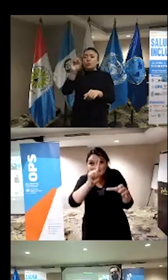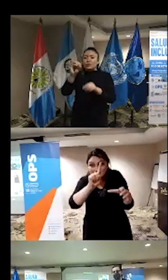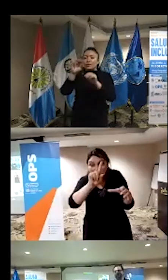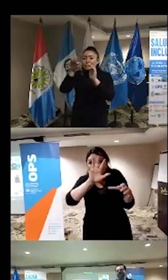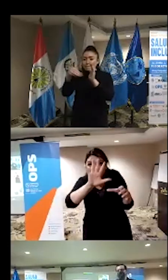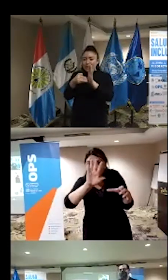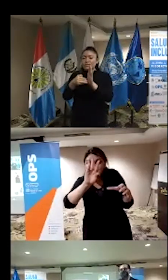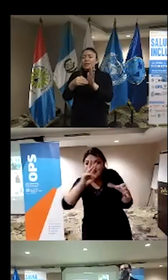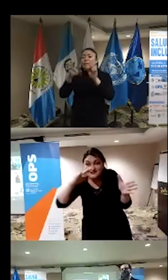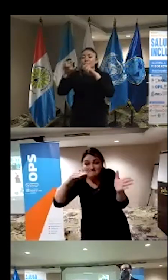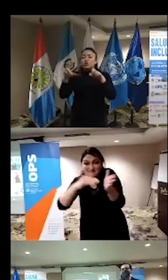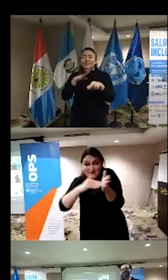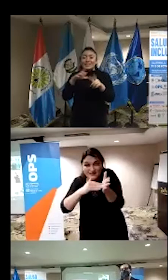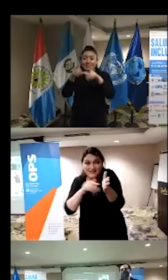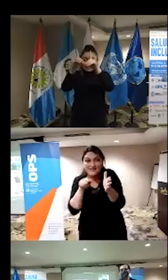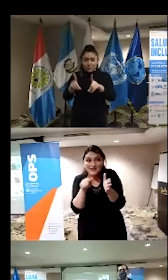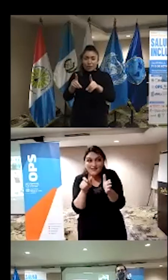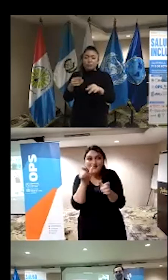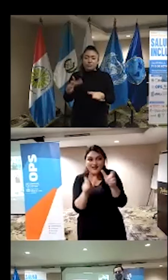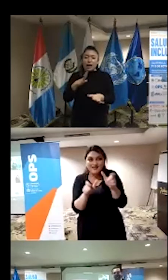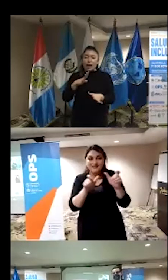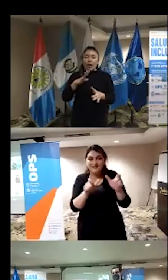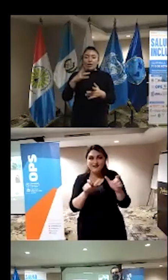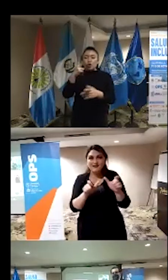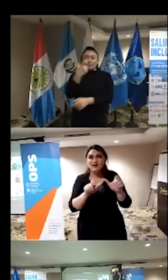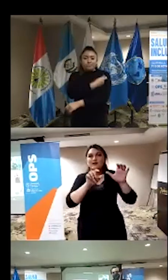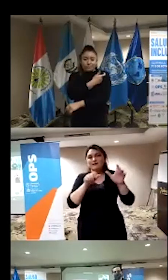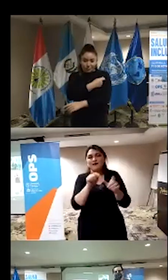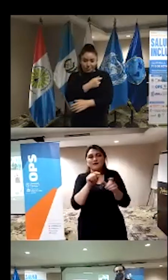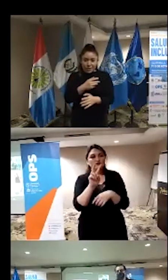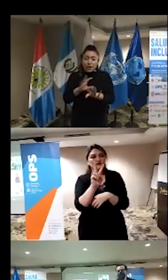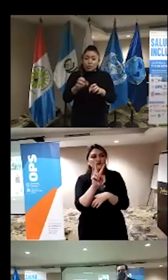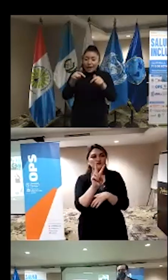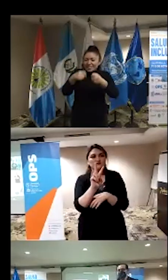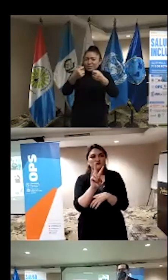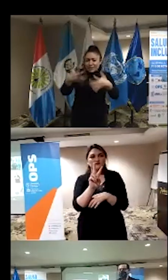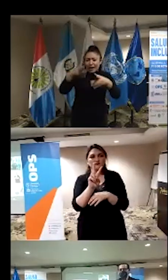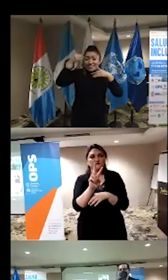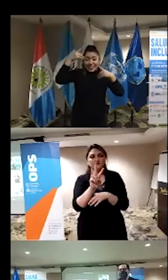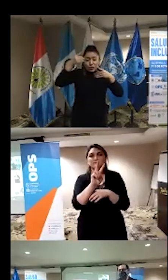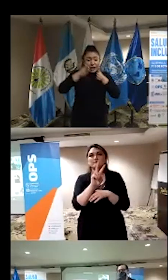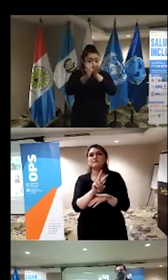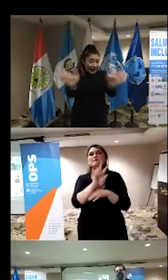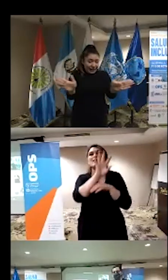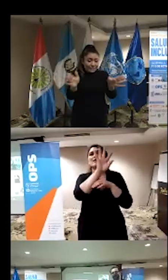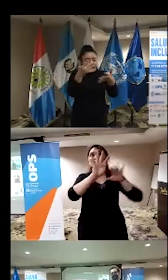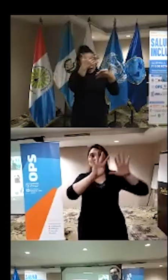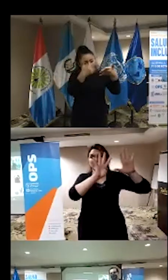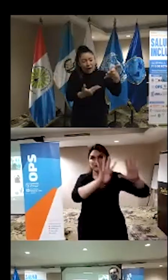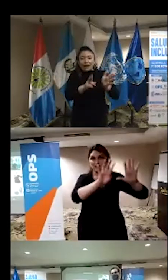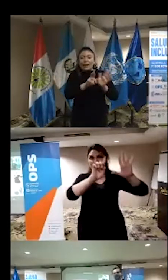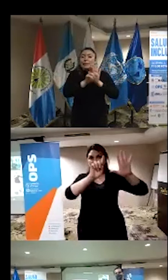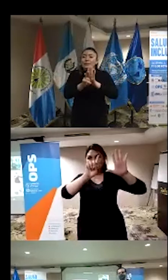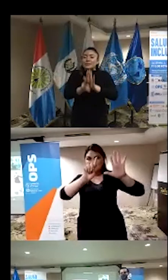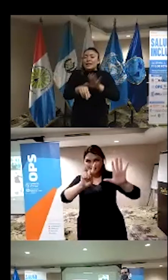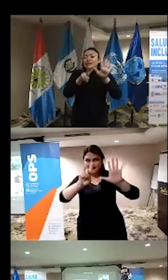156.966 personas con discapacidad tienen el cuadro completo. Haciendo ya, digamos, datos más generales, esto representa el 7.28